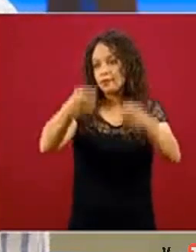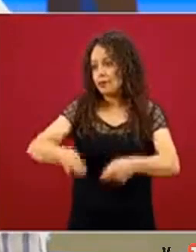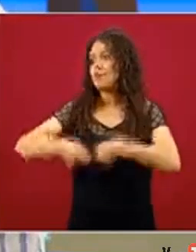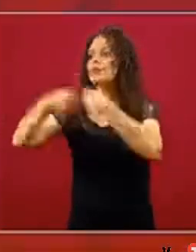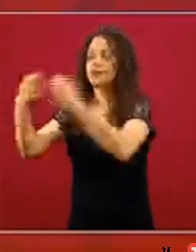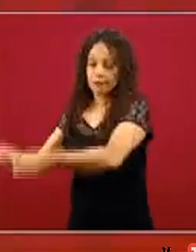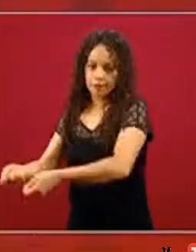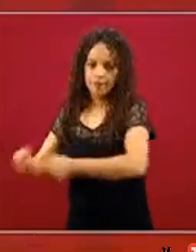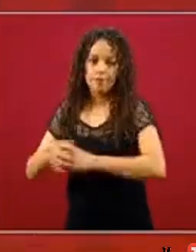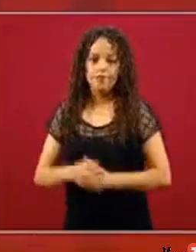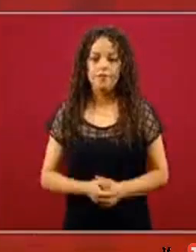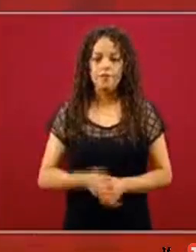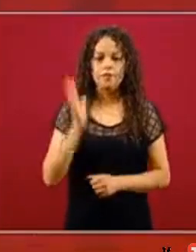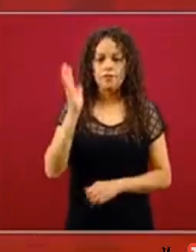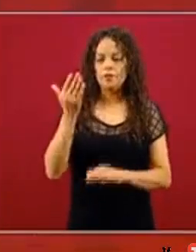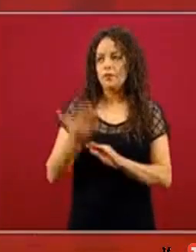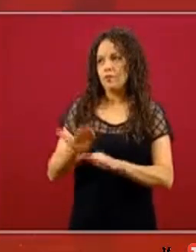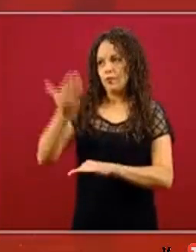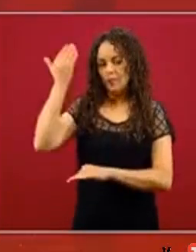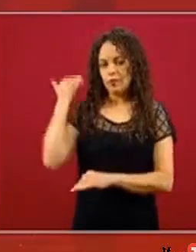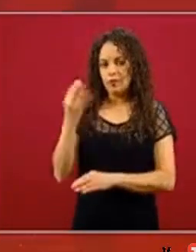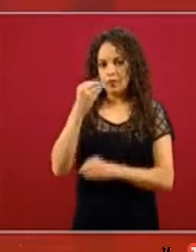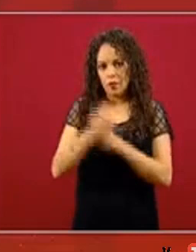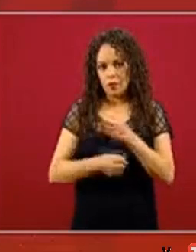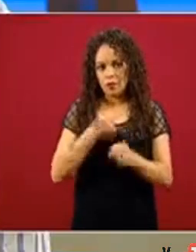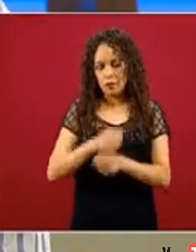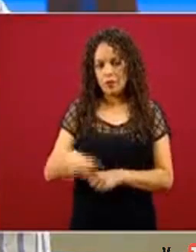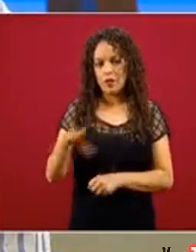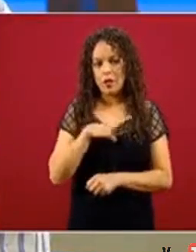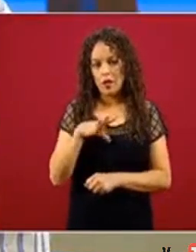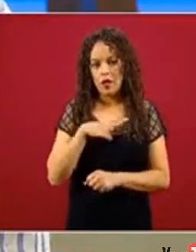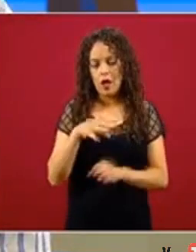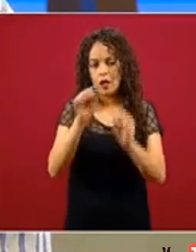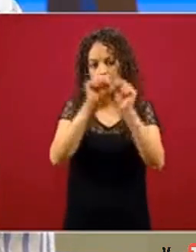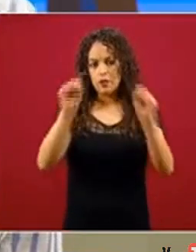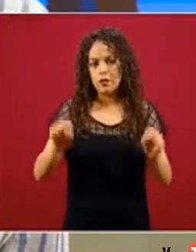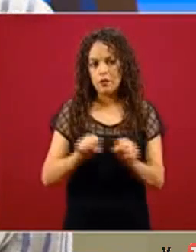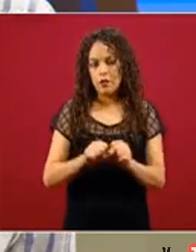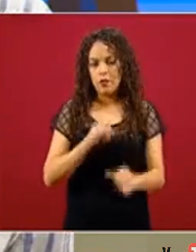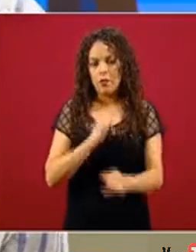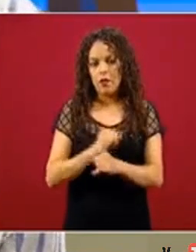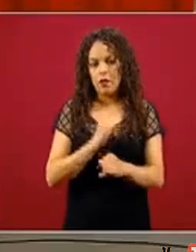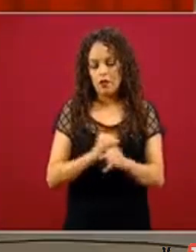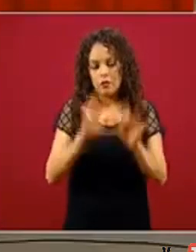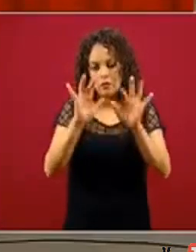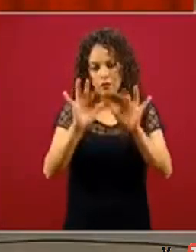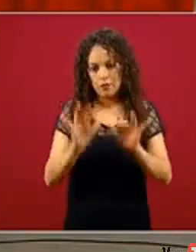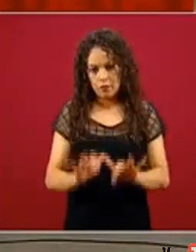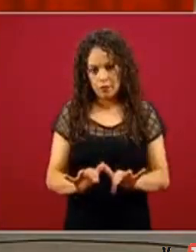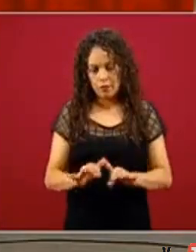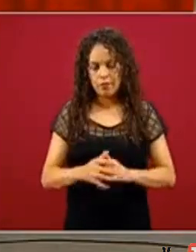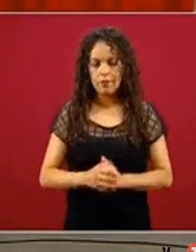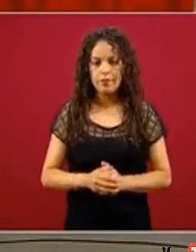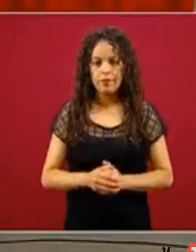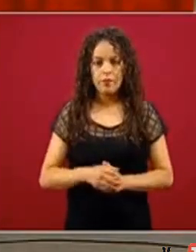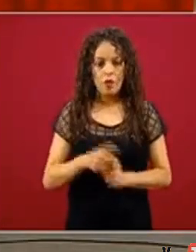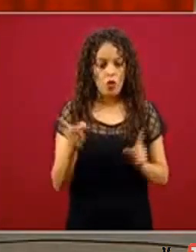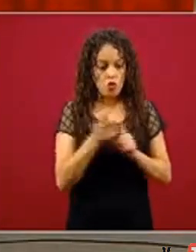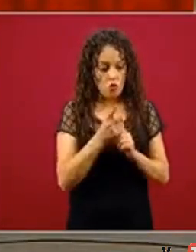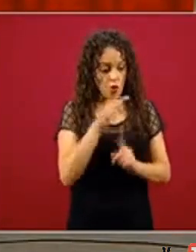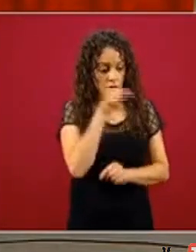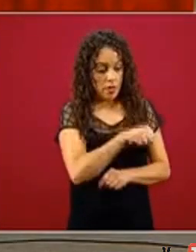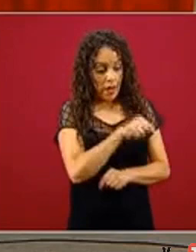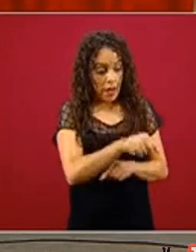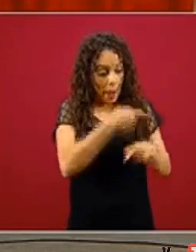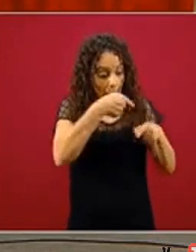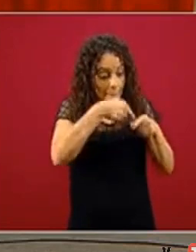Desde hace ya varios años tenemos plataformas electrónicas, de modo que desde el punto de origen en el